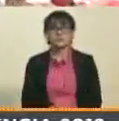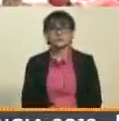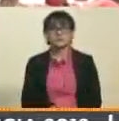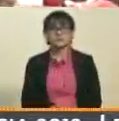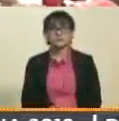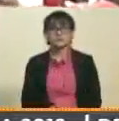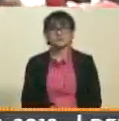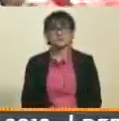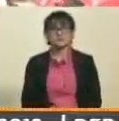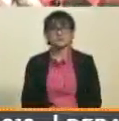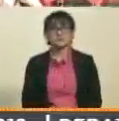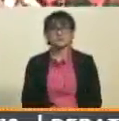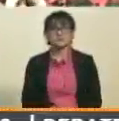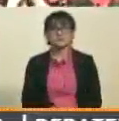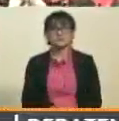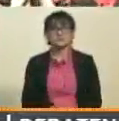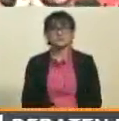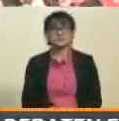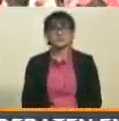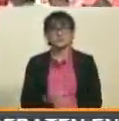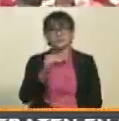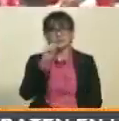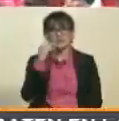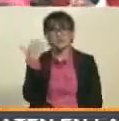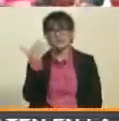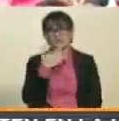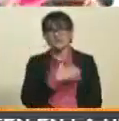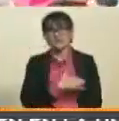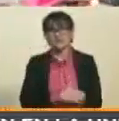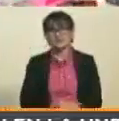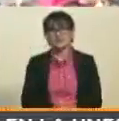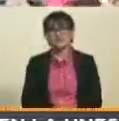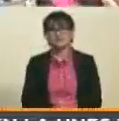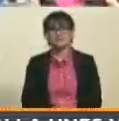Sobre todo porque me dieron una bebida fría.